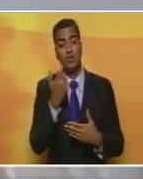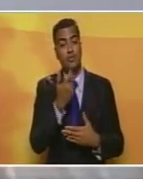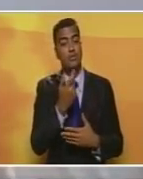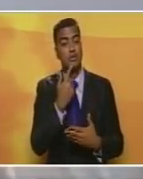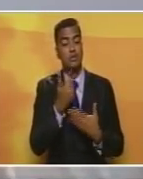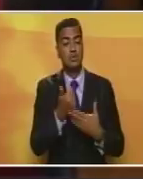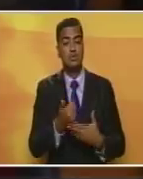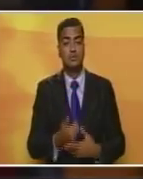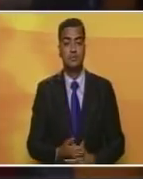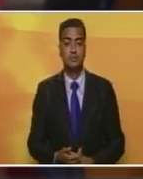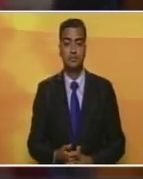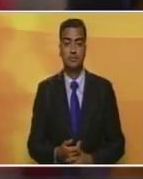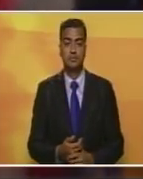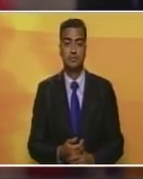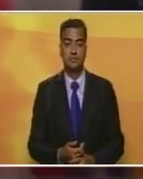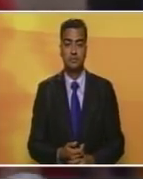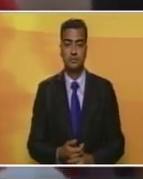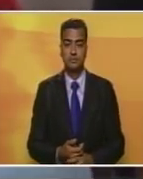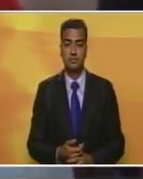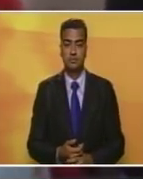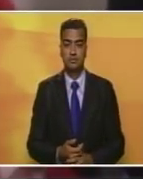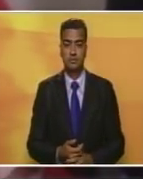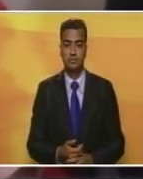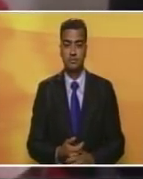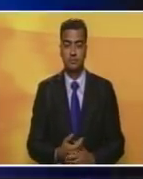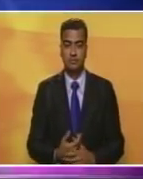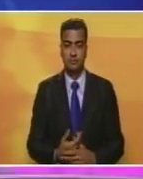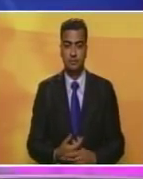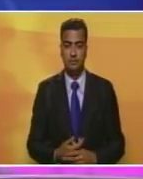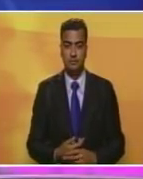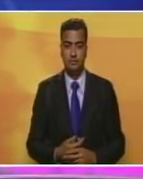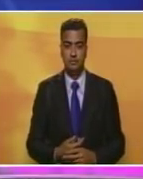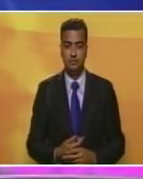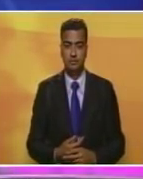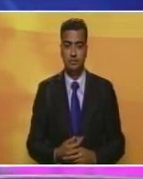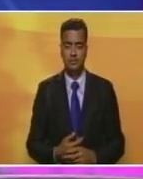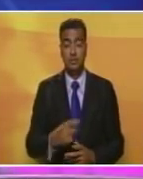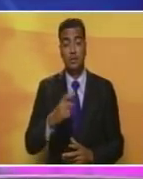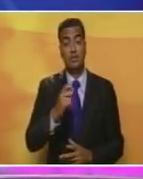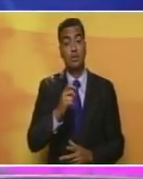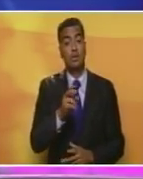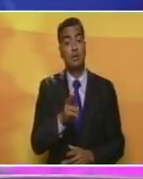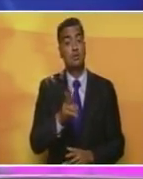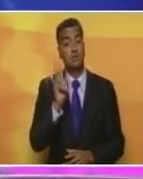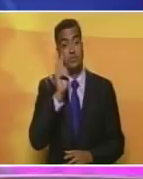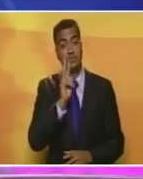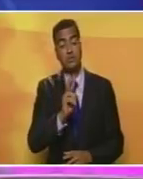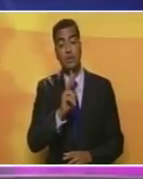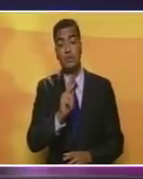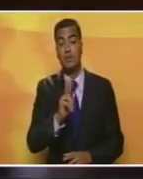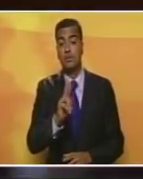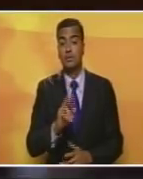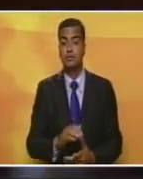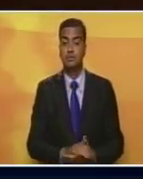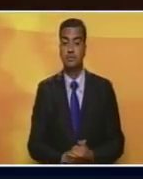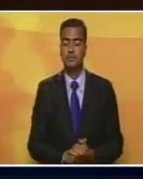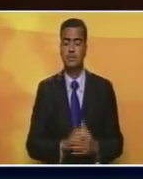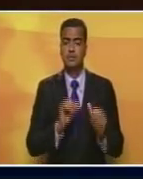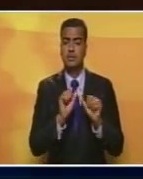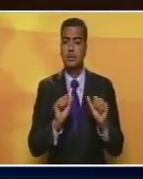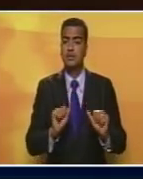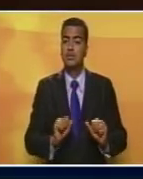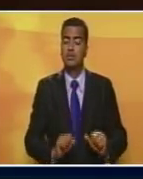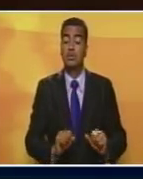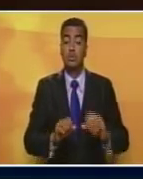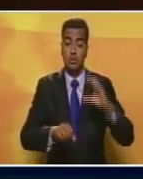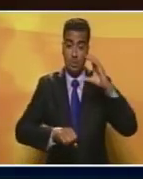condiciones necesarias que garanticen a estas personas el regreso a sus hogares. Esta no es la primera vez que la estrella está en la región. Agradeció